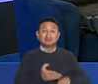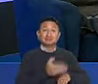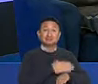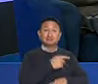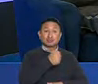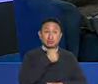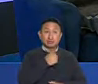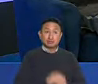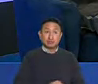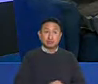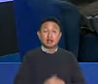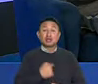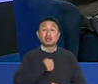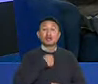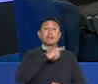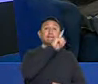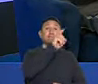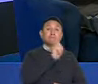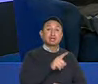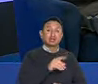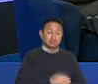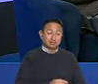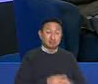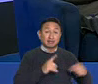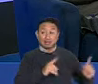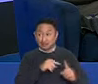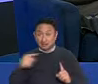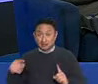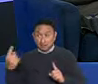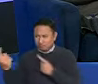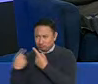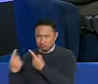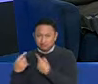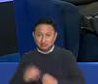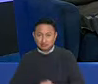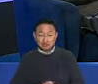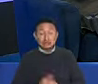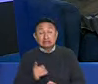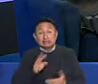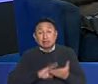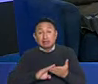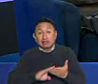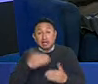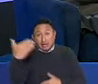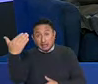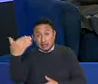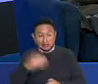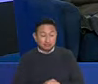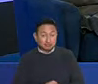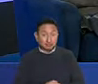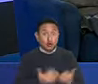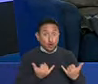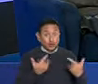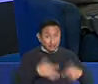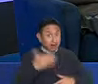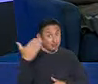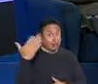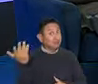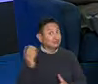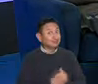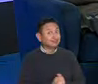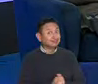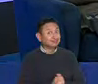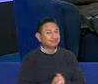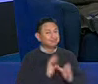le dije dos cuestiones off the record, o sea, cuando estábamos afuera, y Paula me dijo, bueno, cuando tengamos alcalde, y hay alcalde. Es que